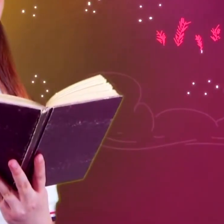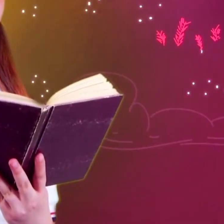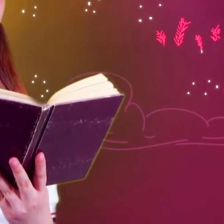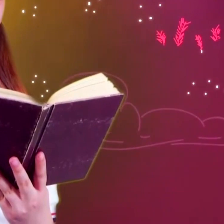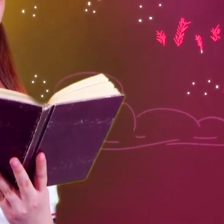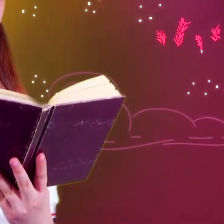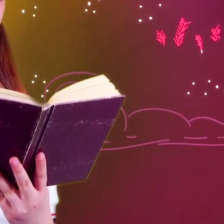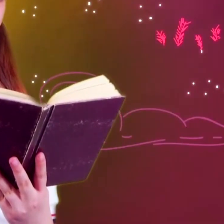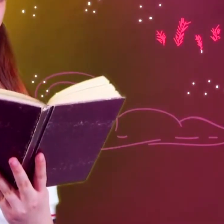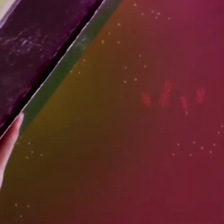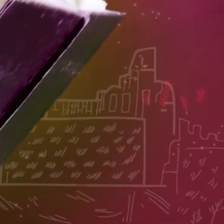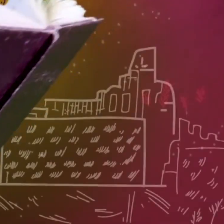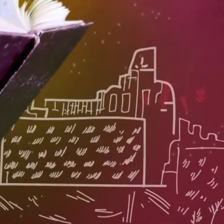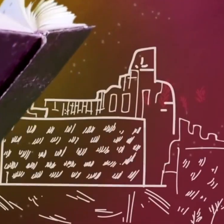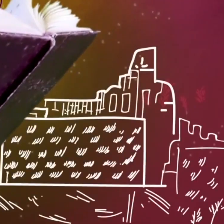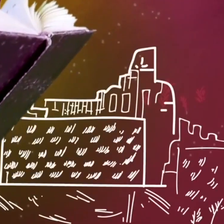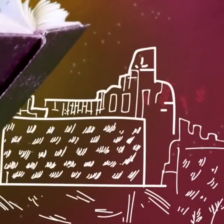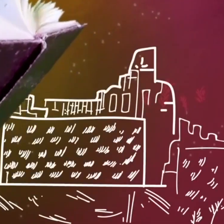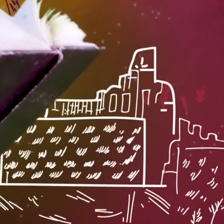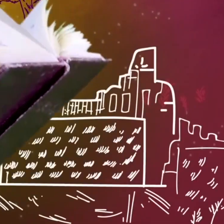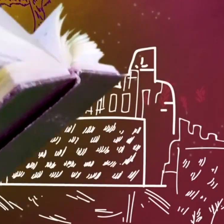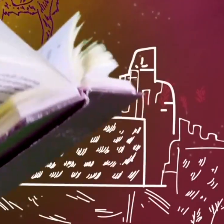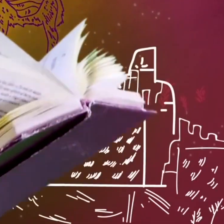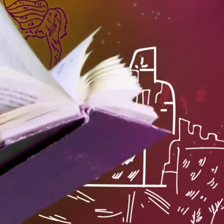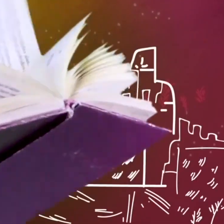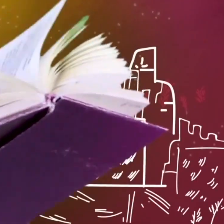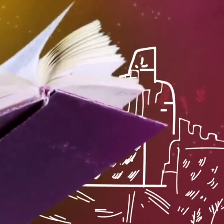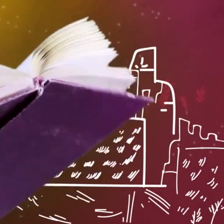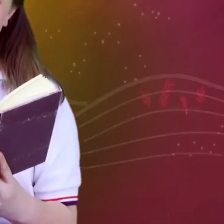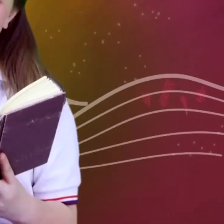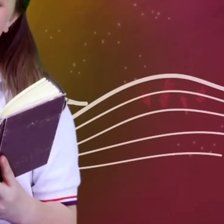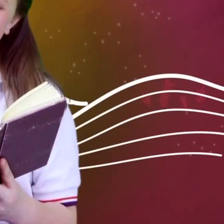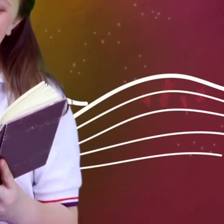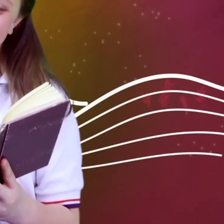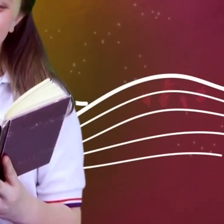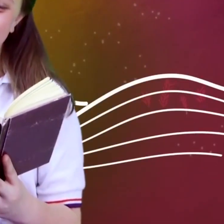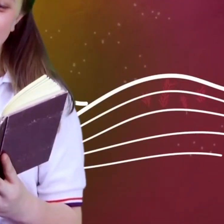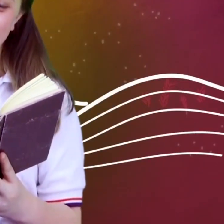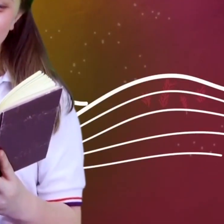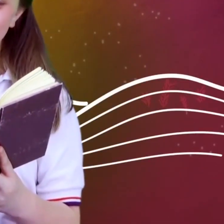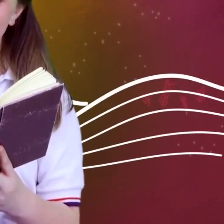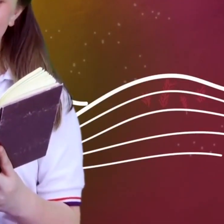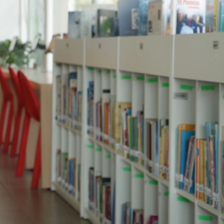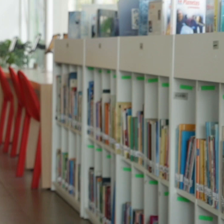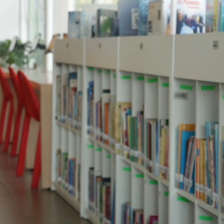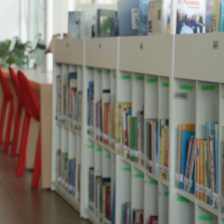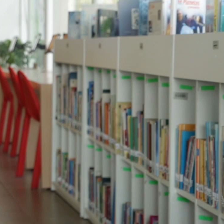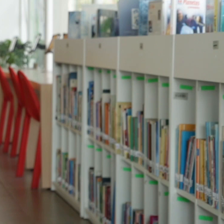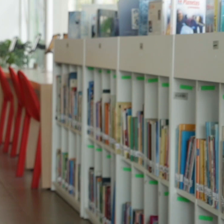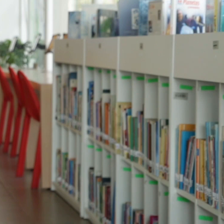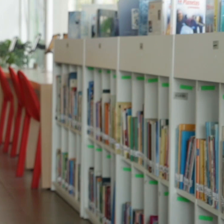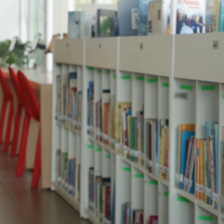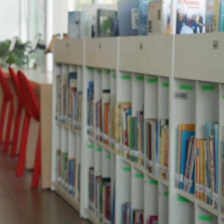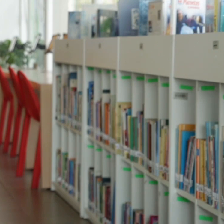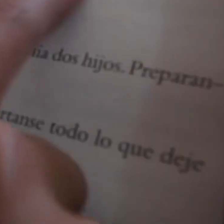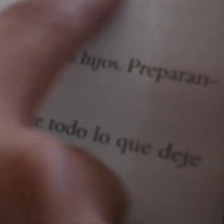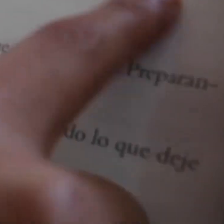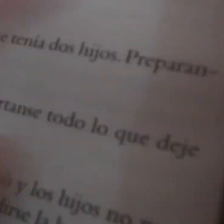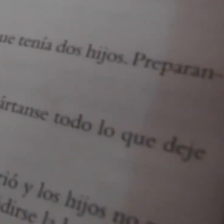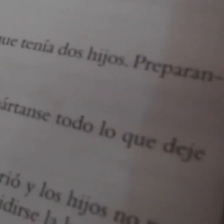Les invitamos a disfrutar de los recursos que hemos preparado para ustedes y a descubrir el mundo a través de la